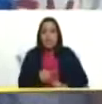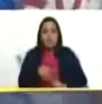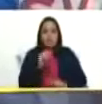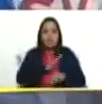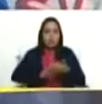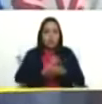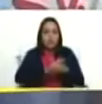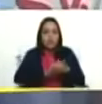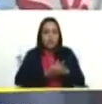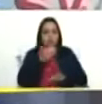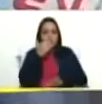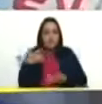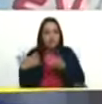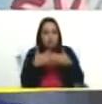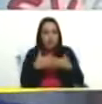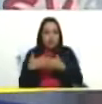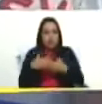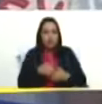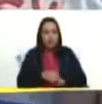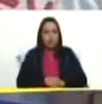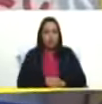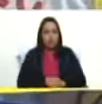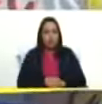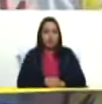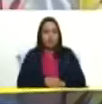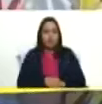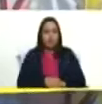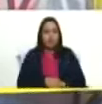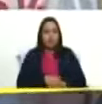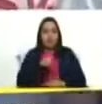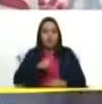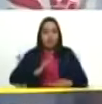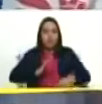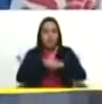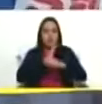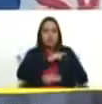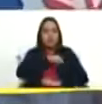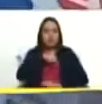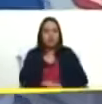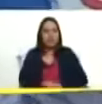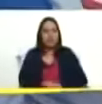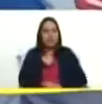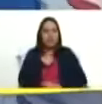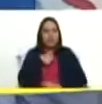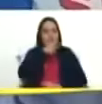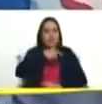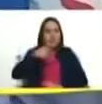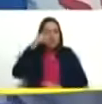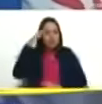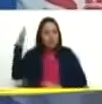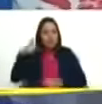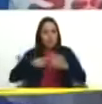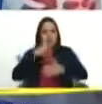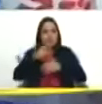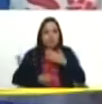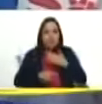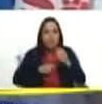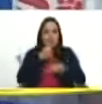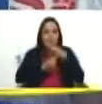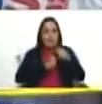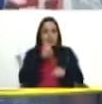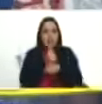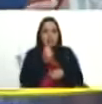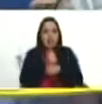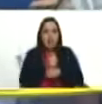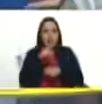contra la guerra económica, contra las sanciones. Nuestro pueblo sueña, planifica, ejecuta